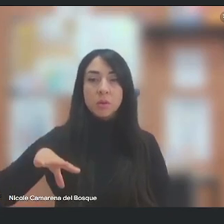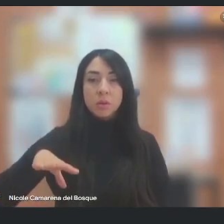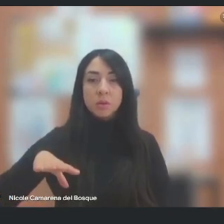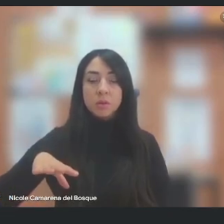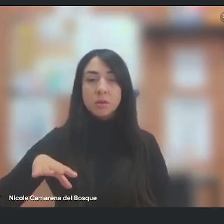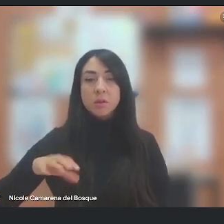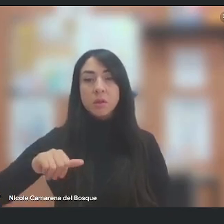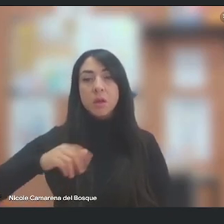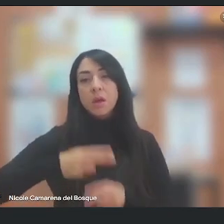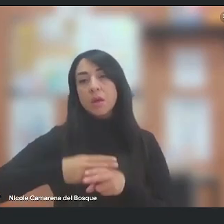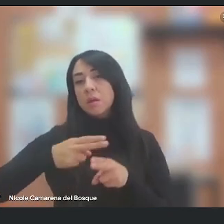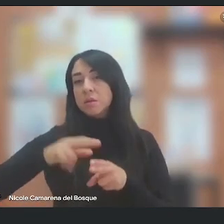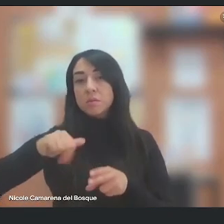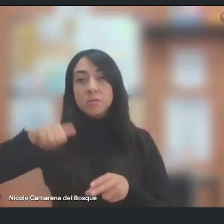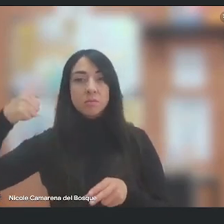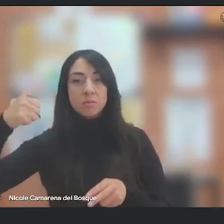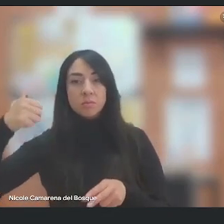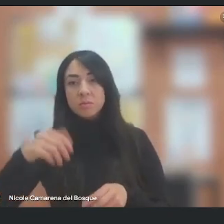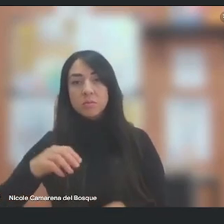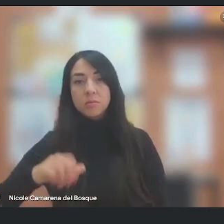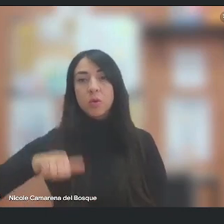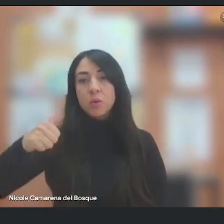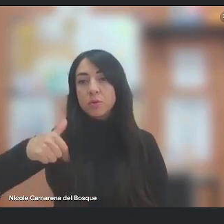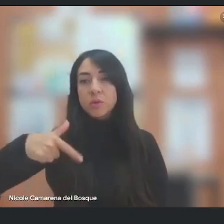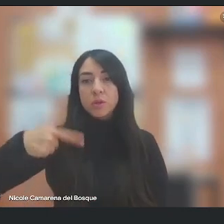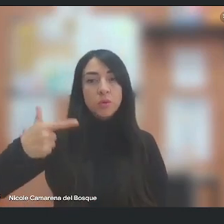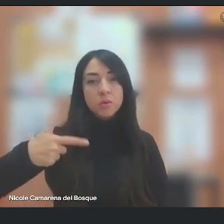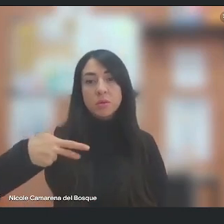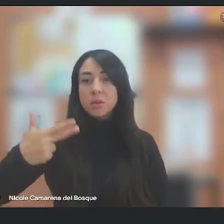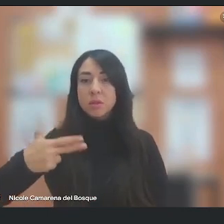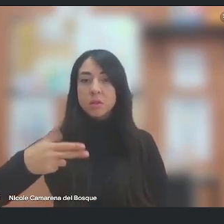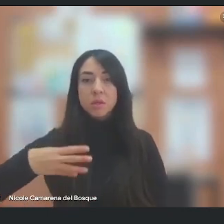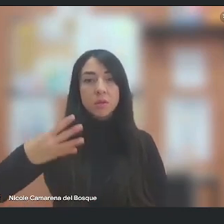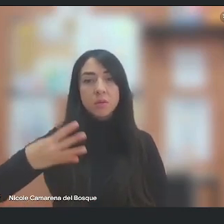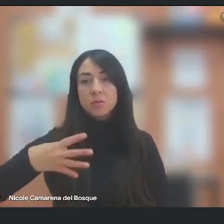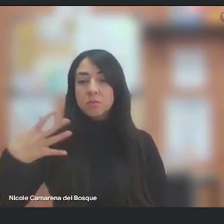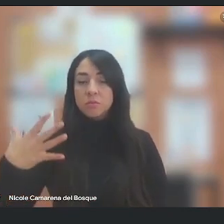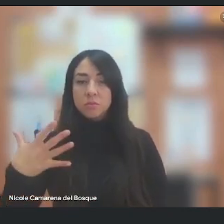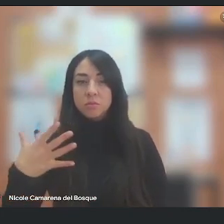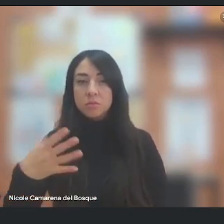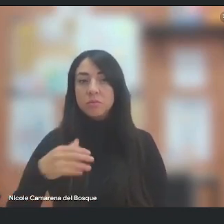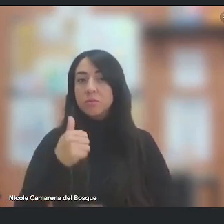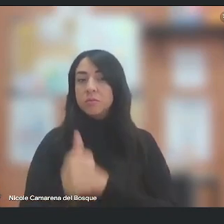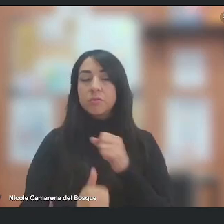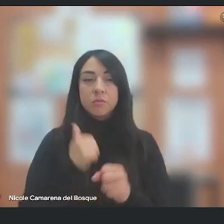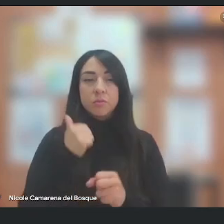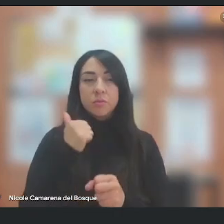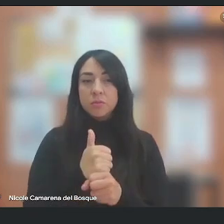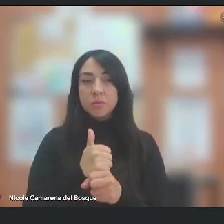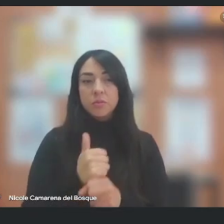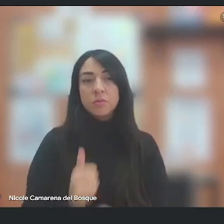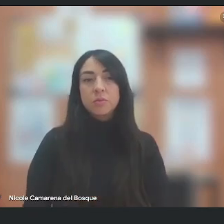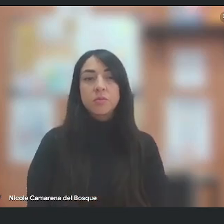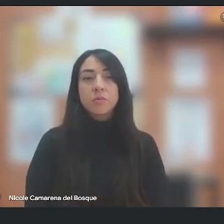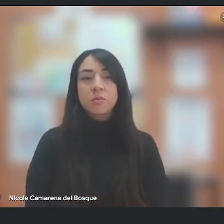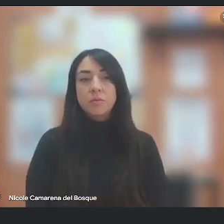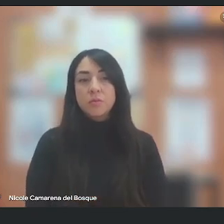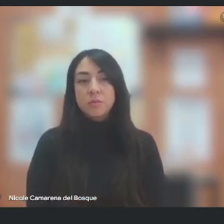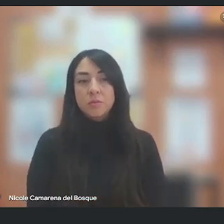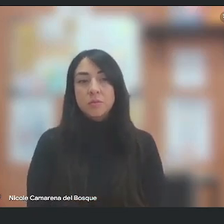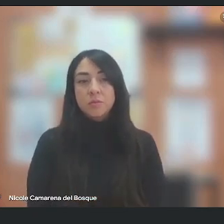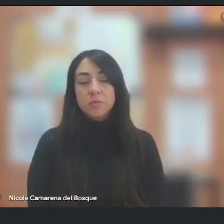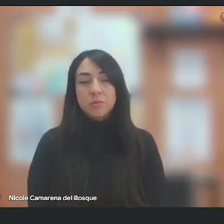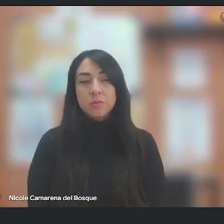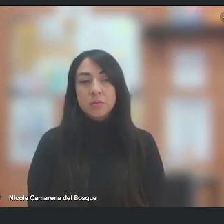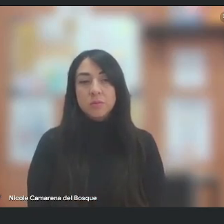ocasiones, por muchas personas como si fuera algo malo. Está mal que tengas menstruación. La UNICEF